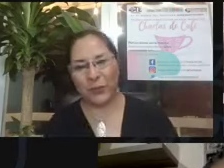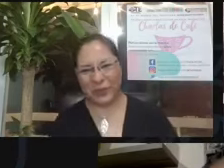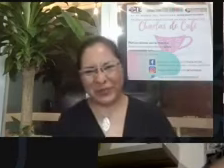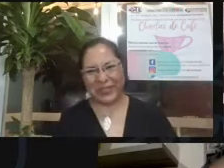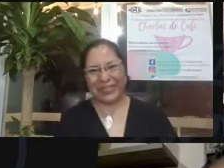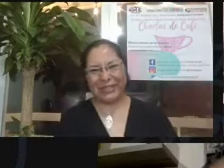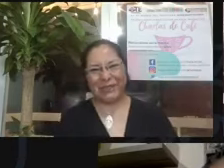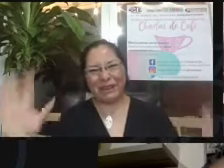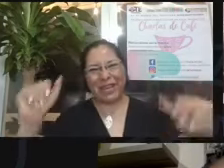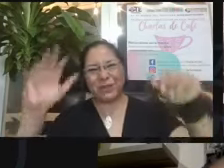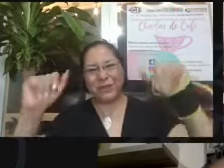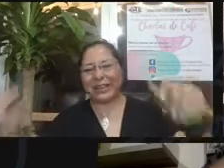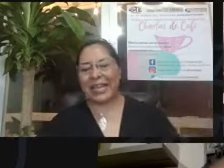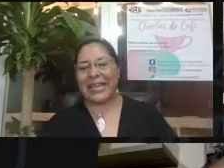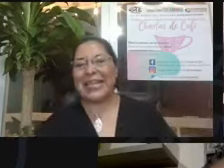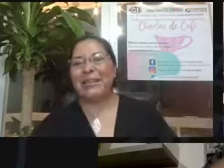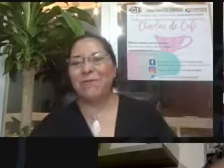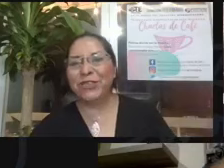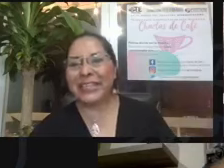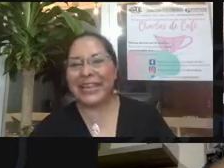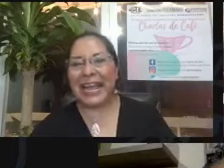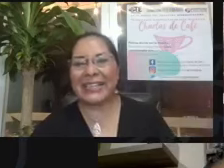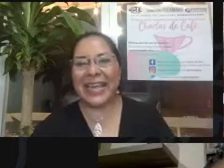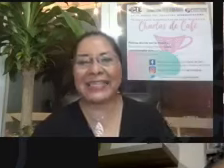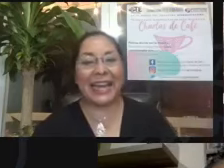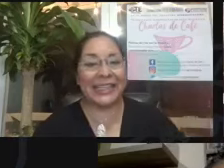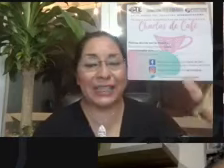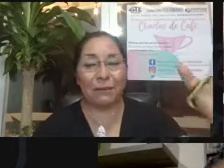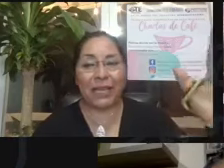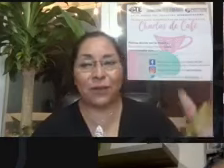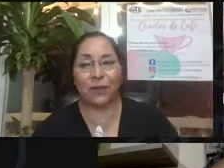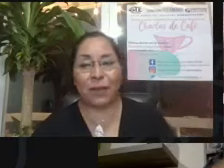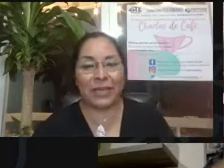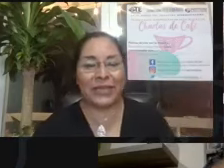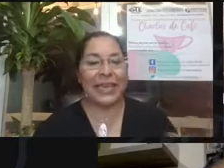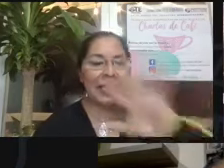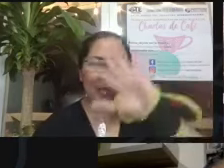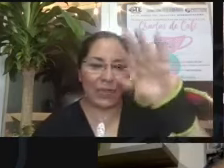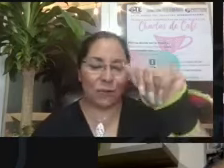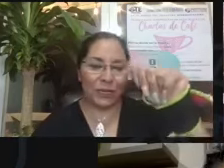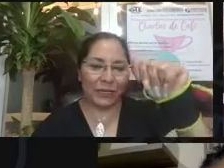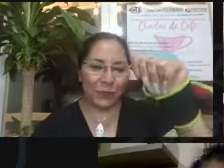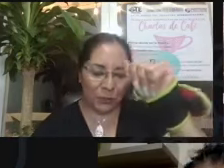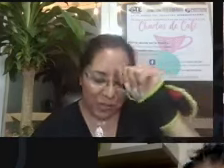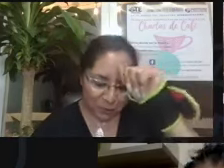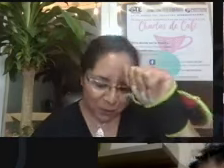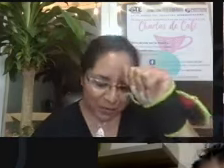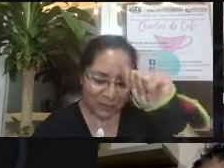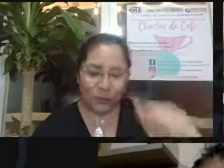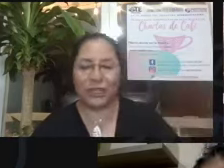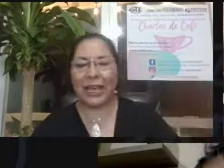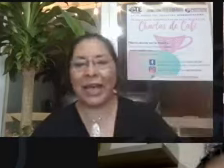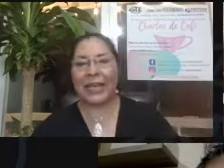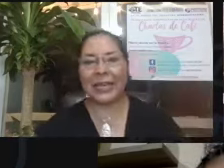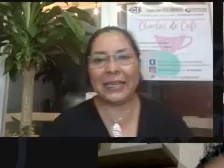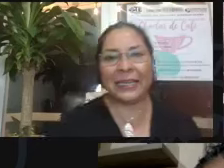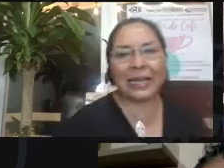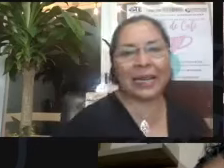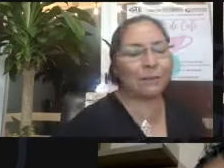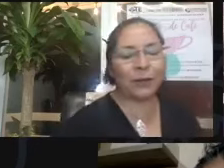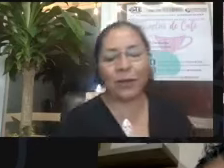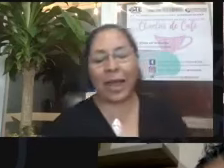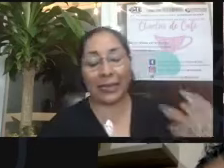cursos. Un abrazo. Claro que sí. Gracias. Muchas gracias. Gracias a mi querido David de Comunicación Social, como cada noche, a